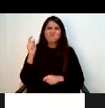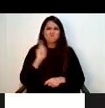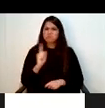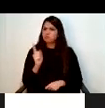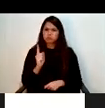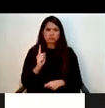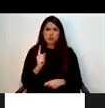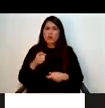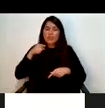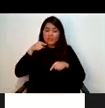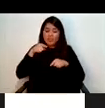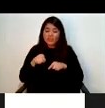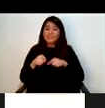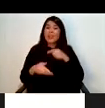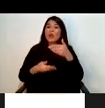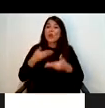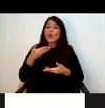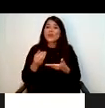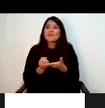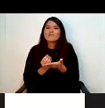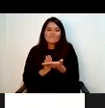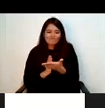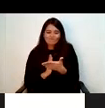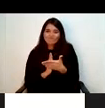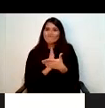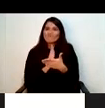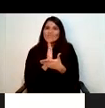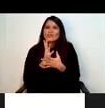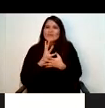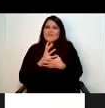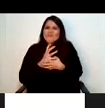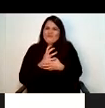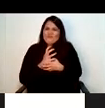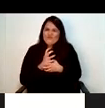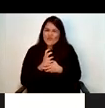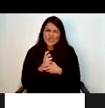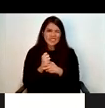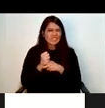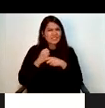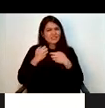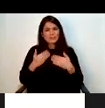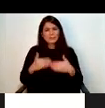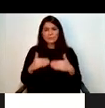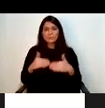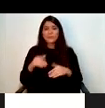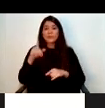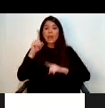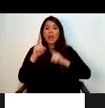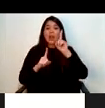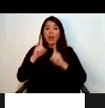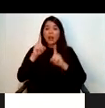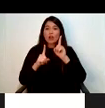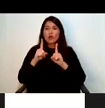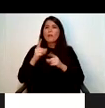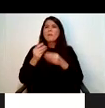sino que más bien esa conducta aparece en algún momento de frustración muy grande, pero algo pasa en el